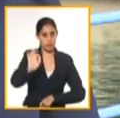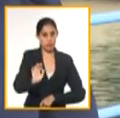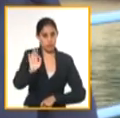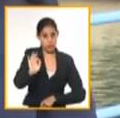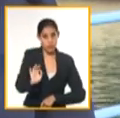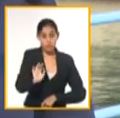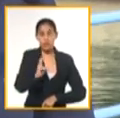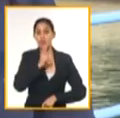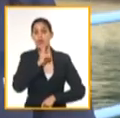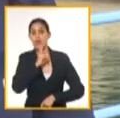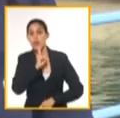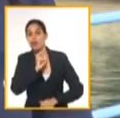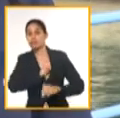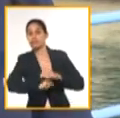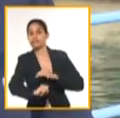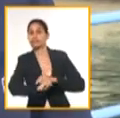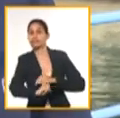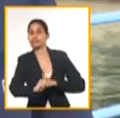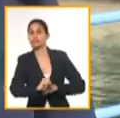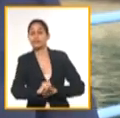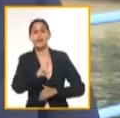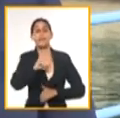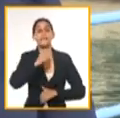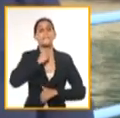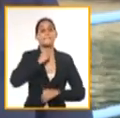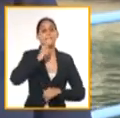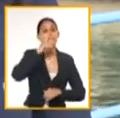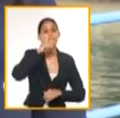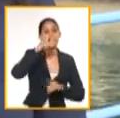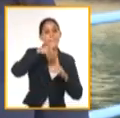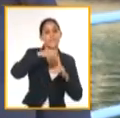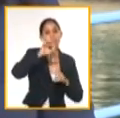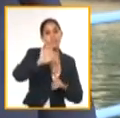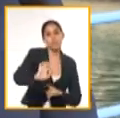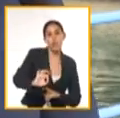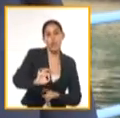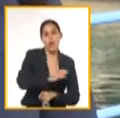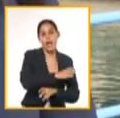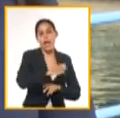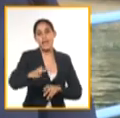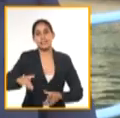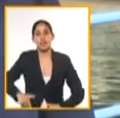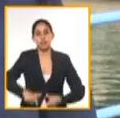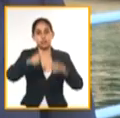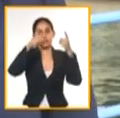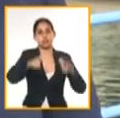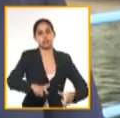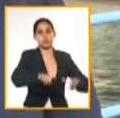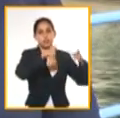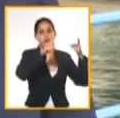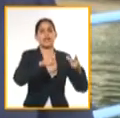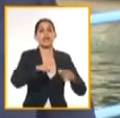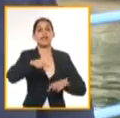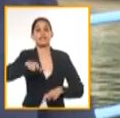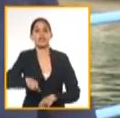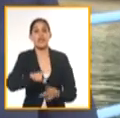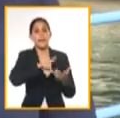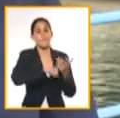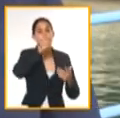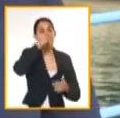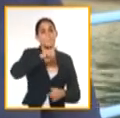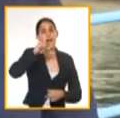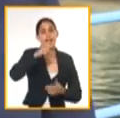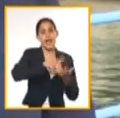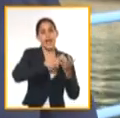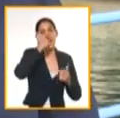gravedad desde el canal de Vento, el aporte de Vento hasta los tanques de Palatino, y de aquí se garantiza lo que es La Habana Vieja,